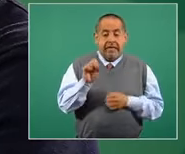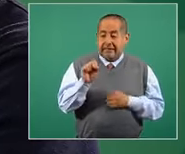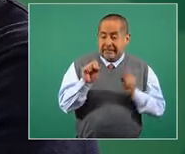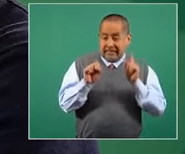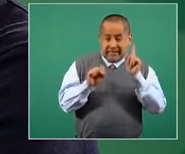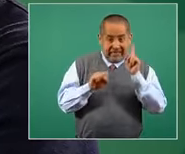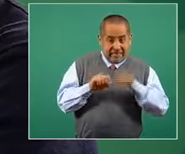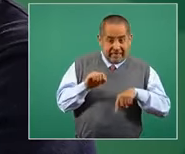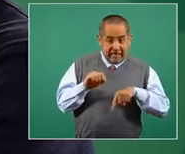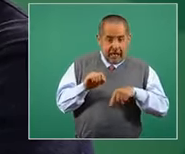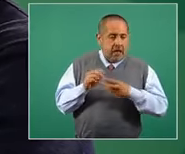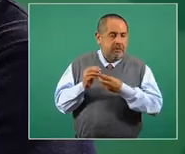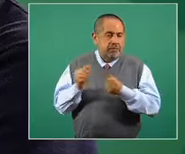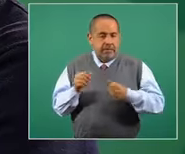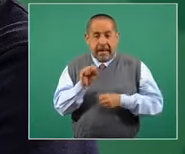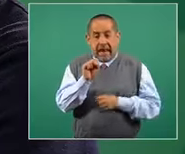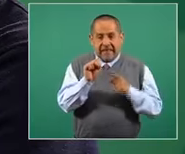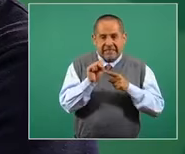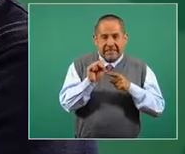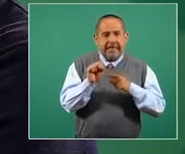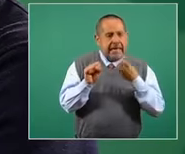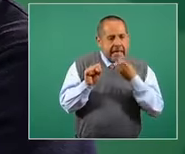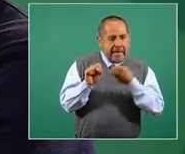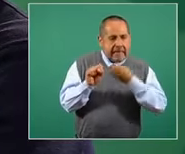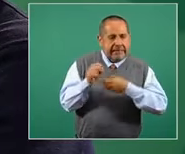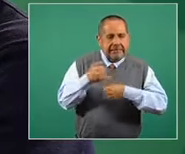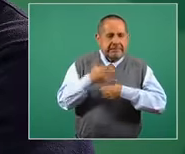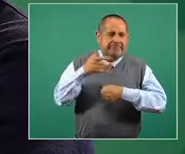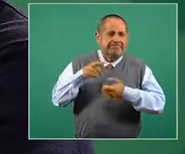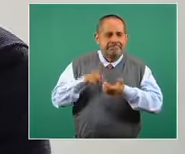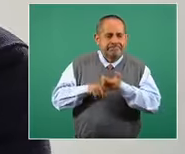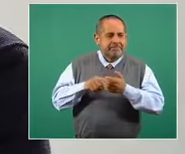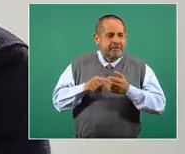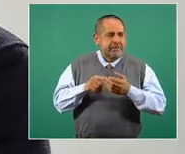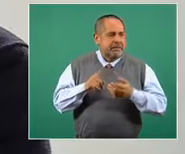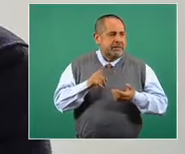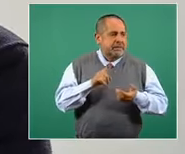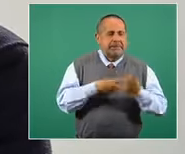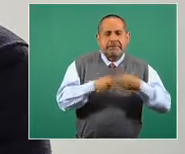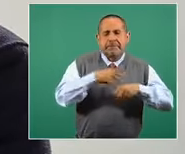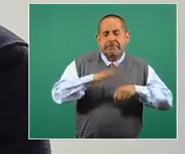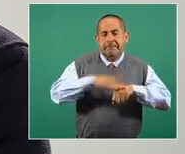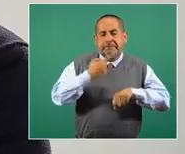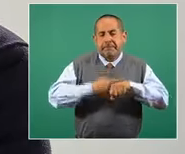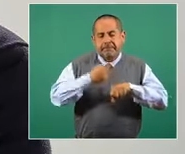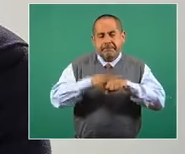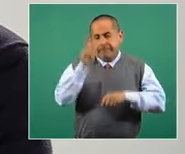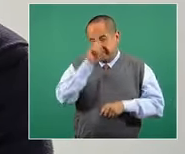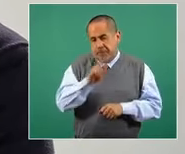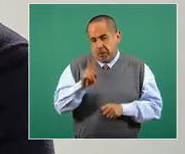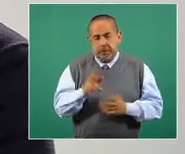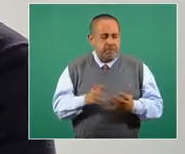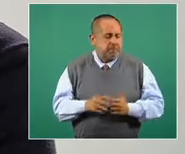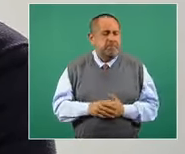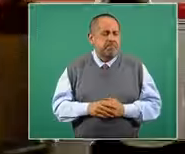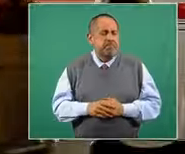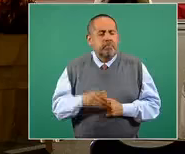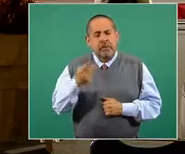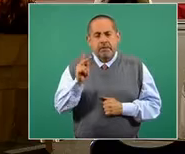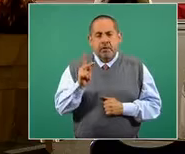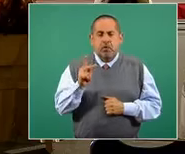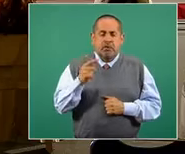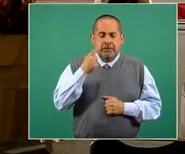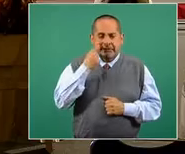obviamente, no solo infectar a la persona, sino causarle la enfermedad. Pero no necesariamente